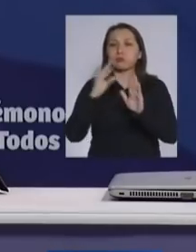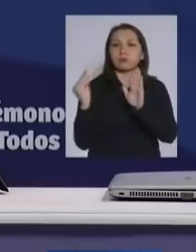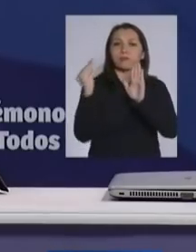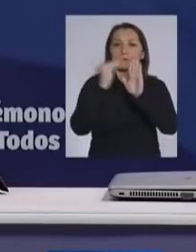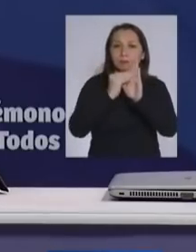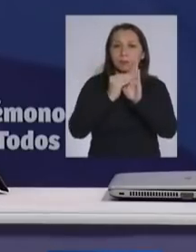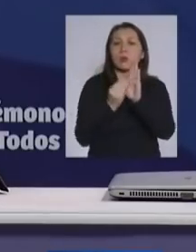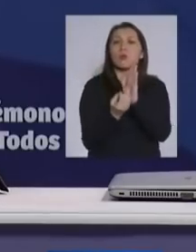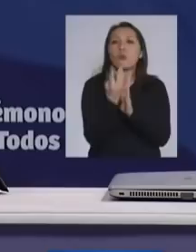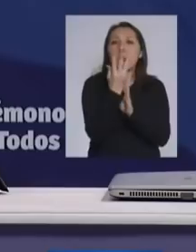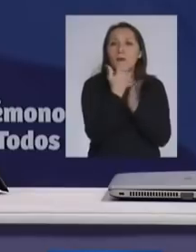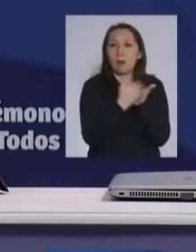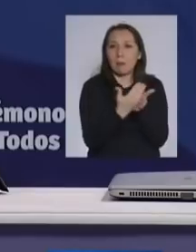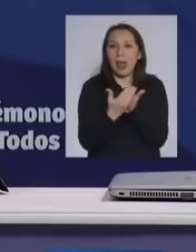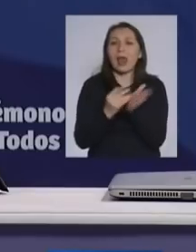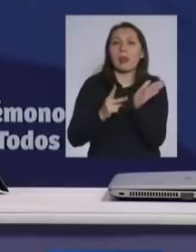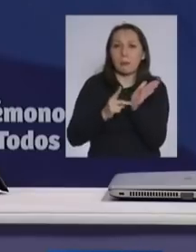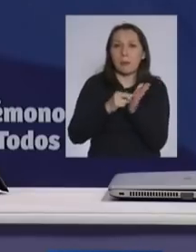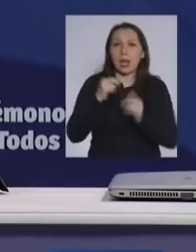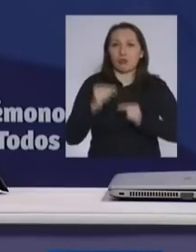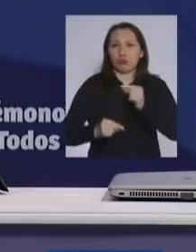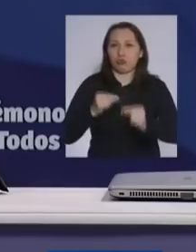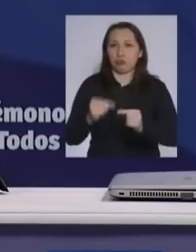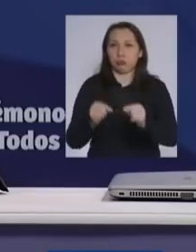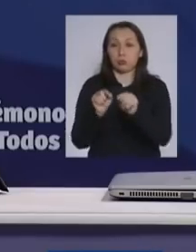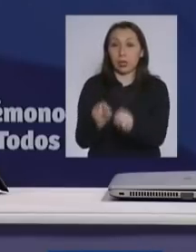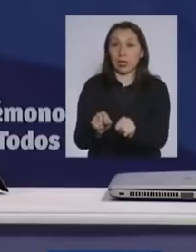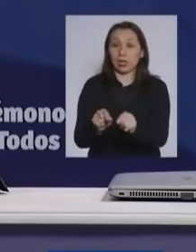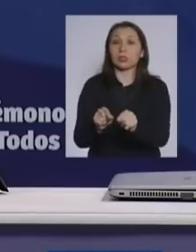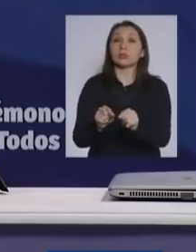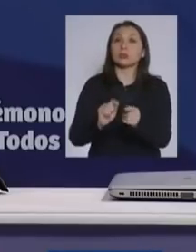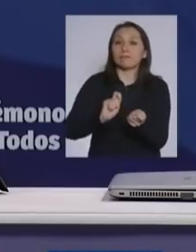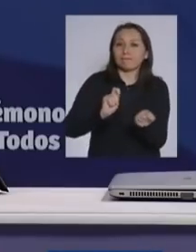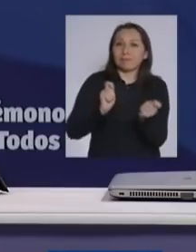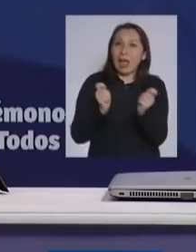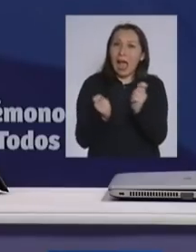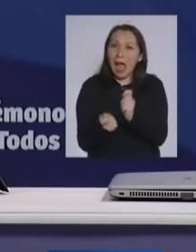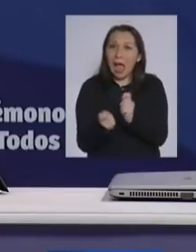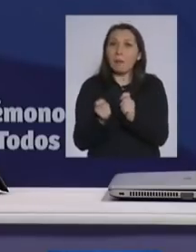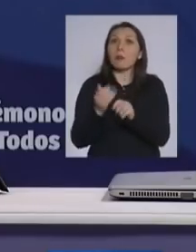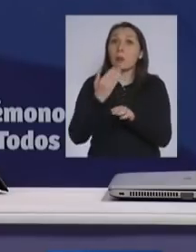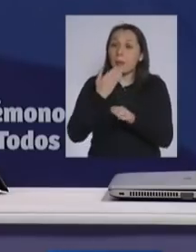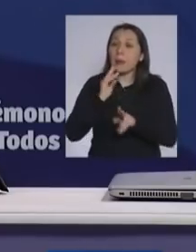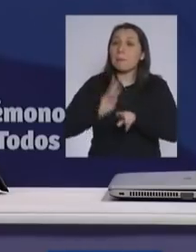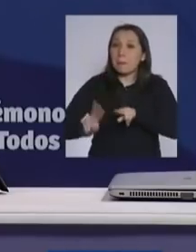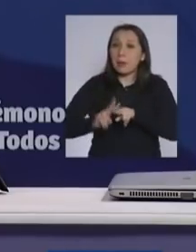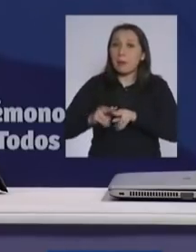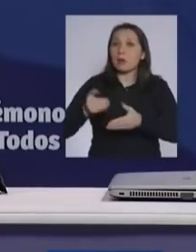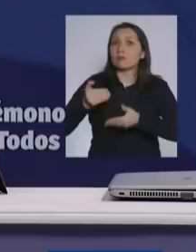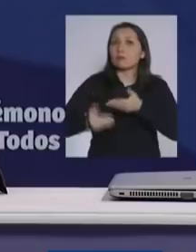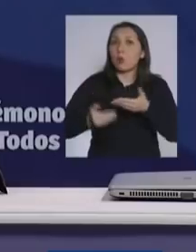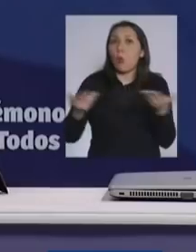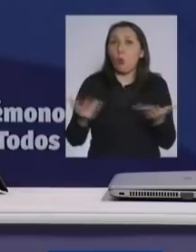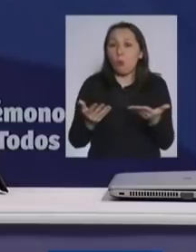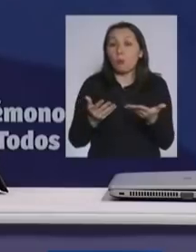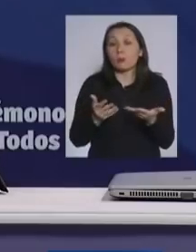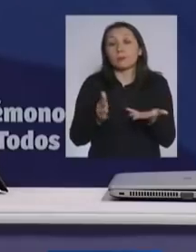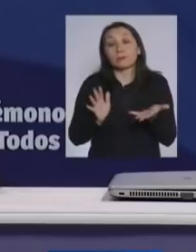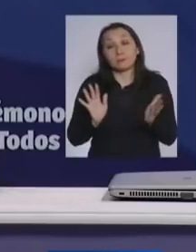digo, en el plan paso a paso. Y tanto en la transición como en la preparación,